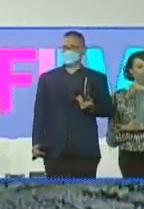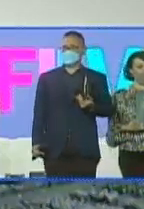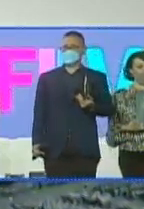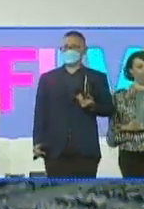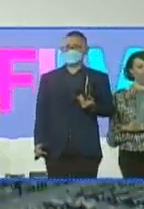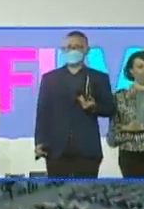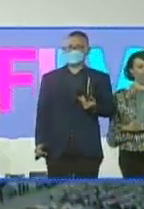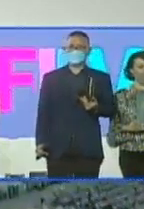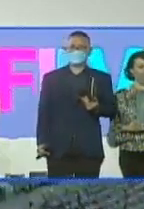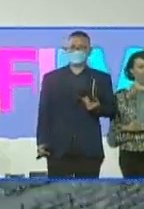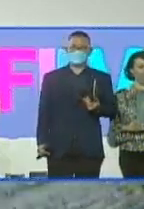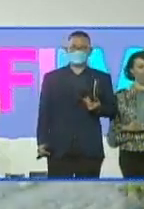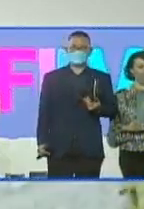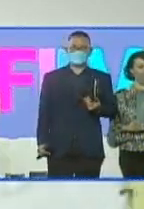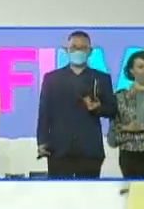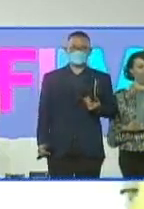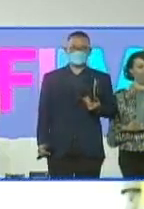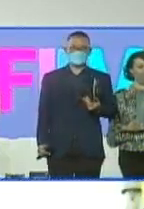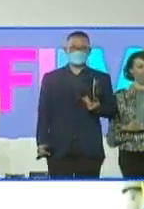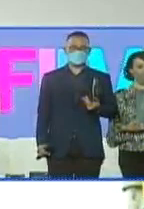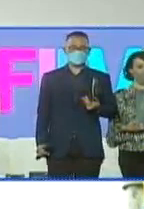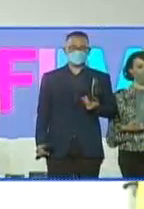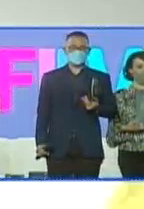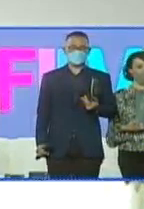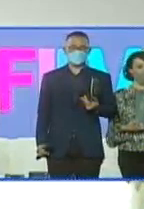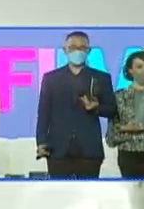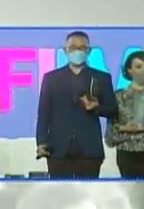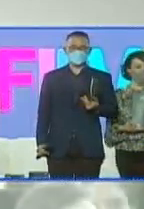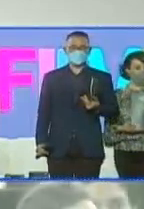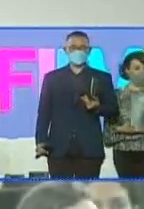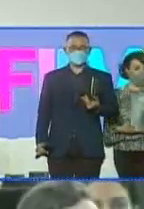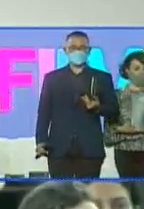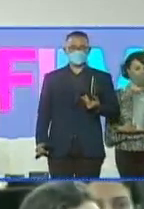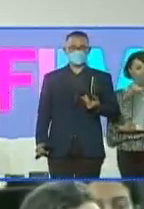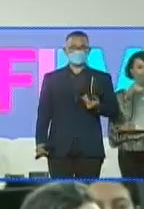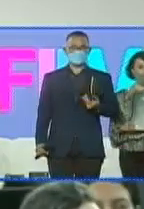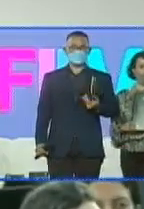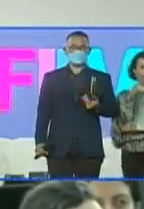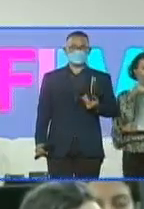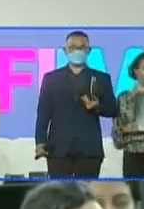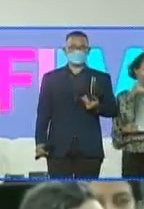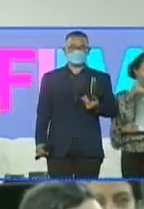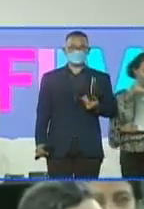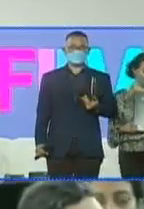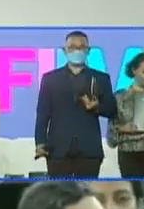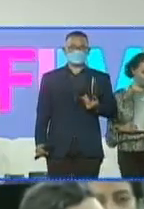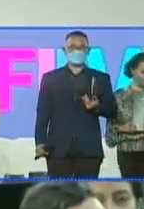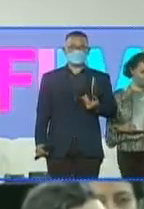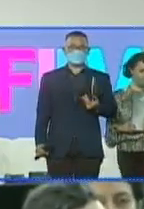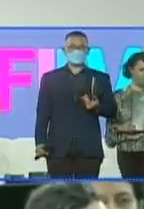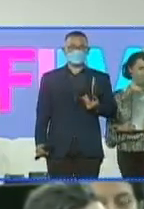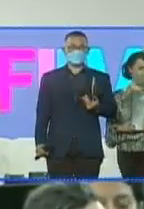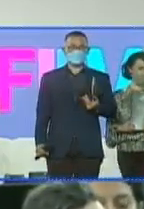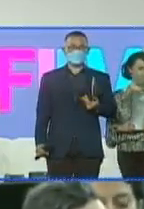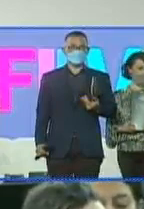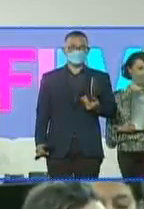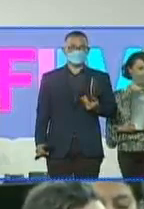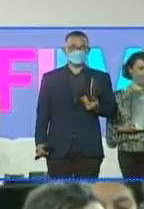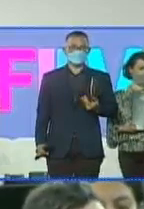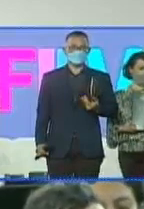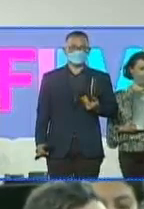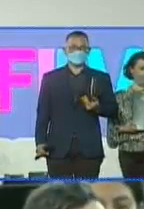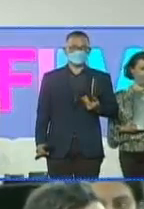la xenofobia, aquí los espera una gran familia. Esa familia se llama Venezuela, los esperamos.